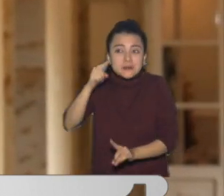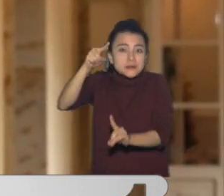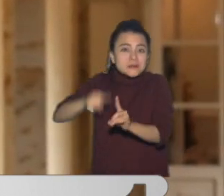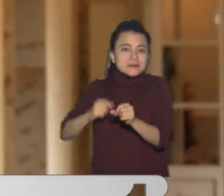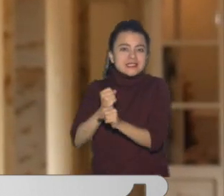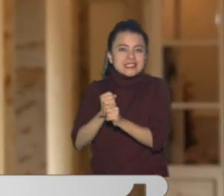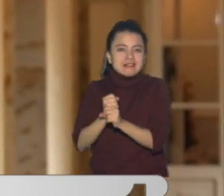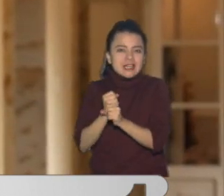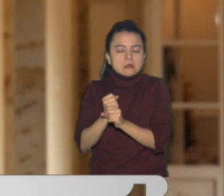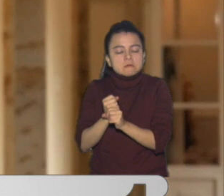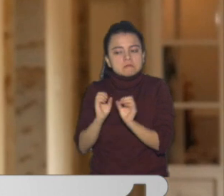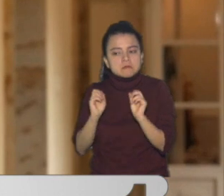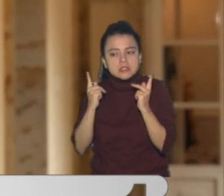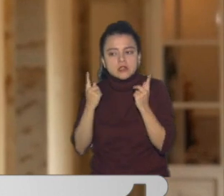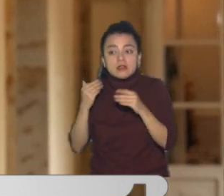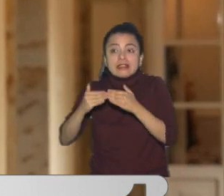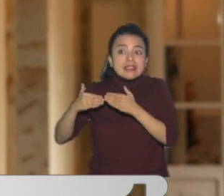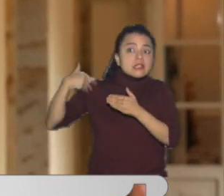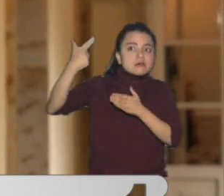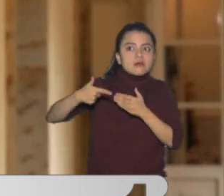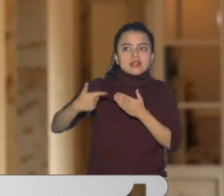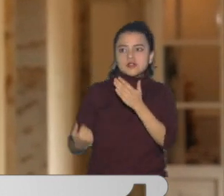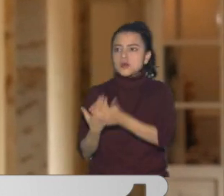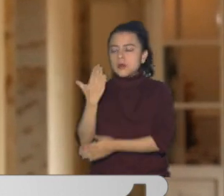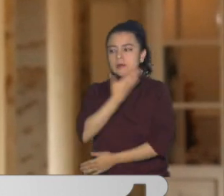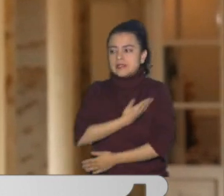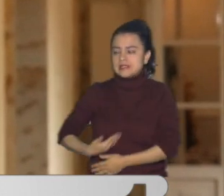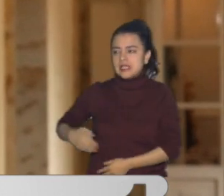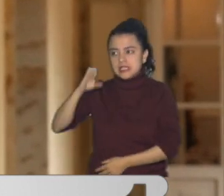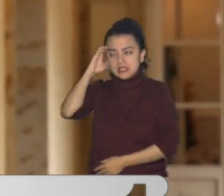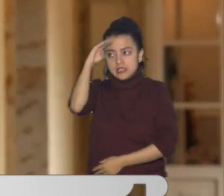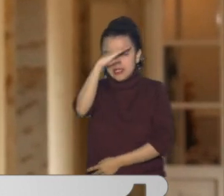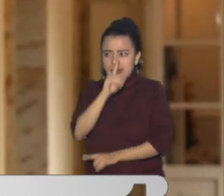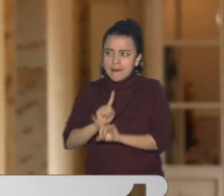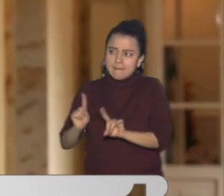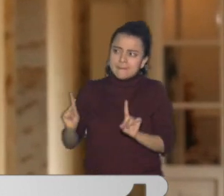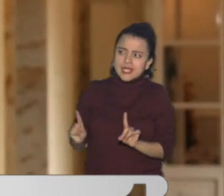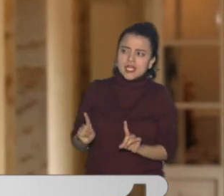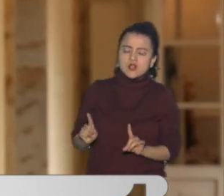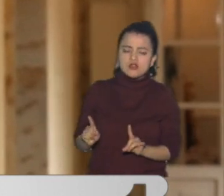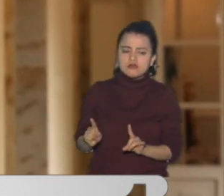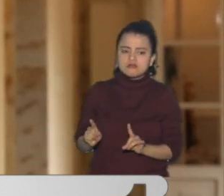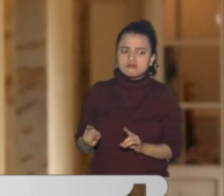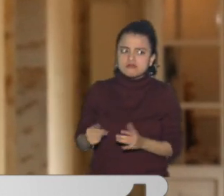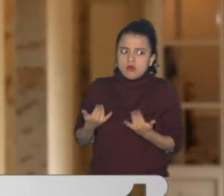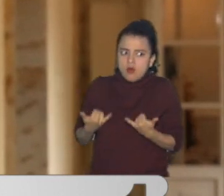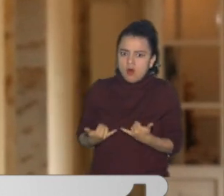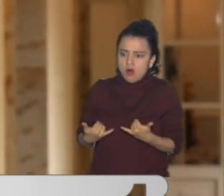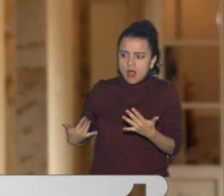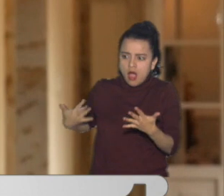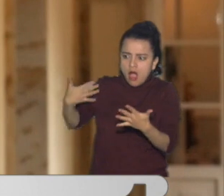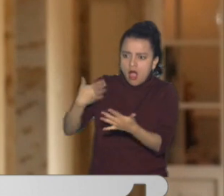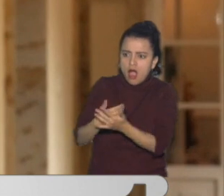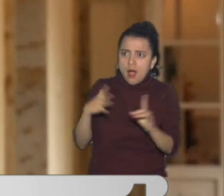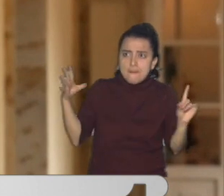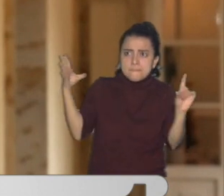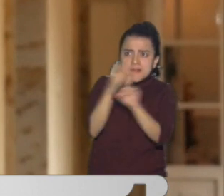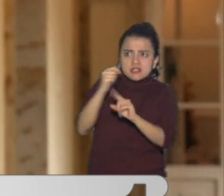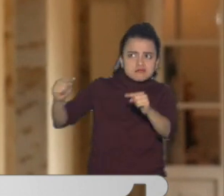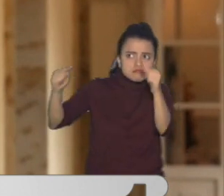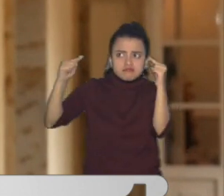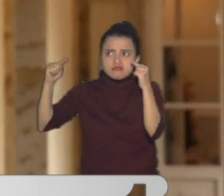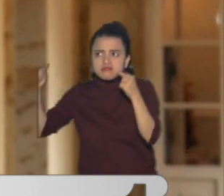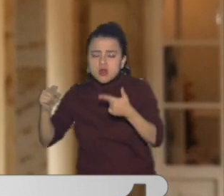para acabarse. ¿Cuál es la petición de ustedes para el nuevo gobierno en cuanto a las políticas públicas que han empleado para atención a migrantes y